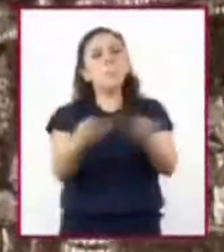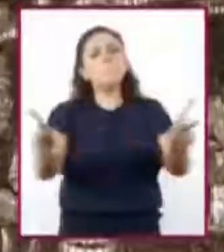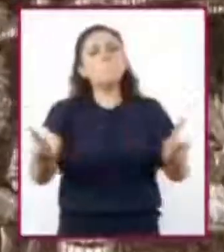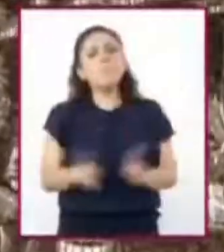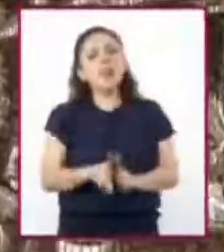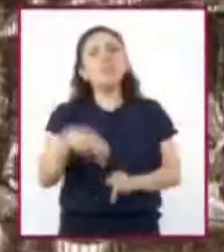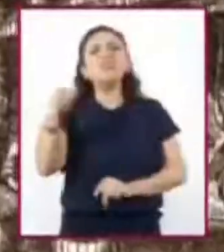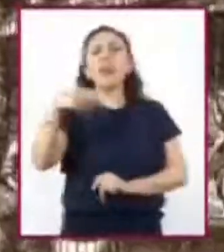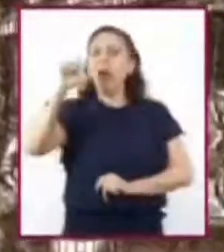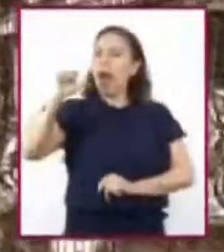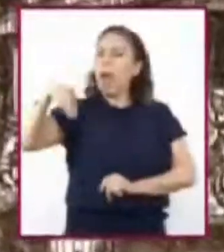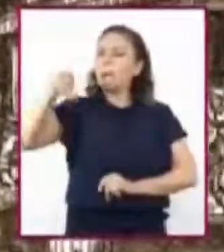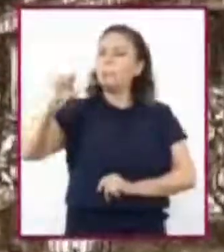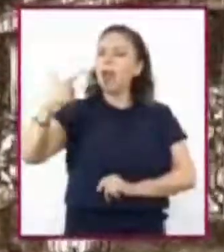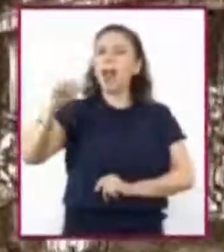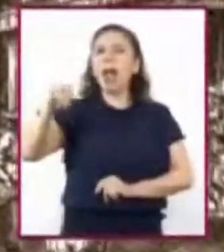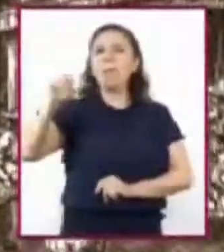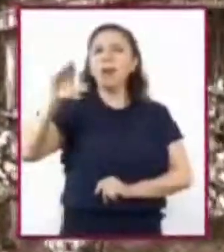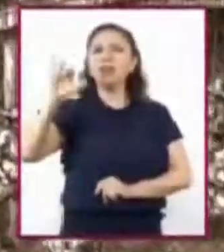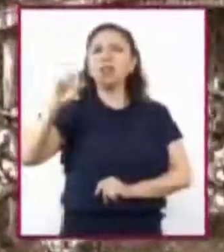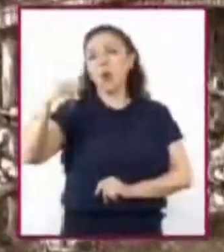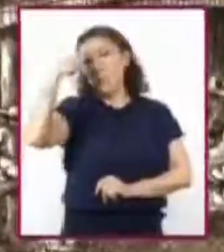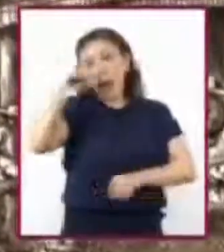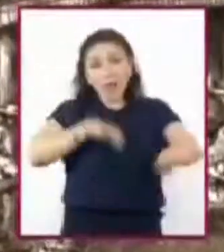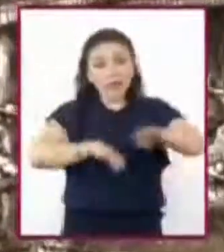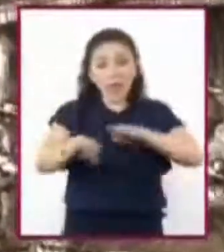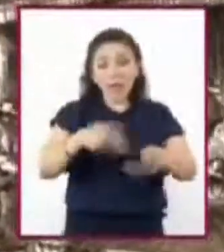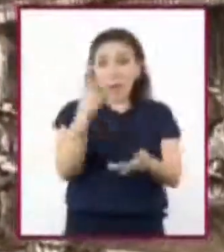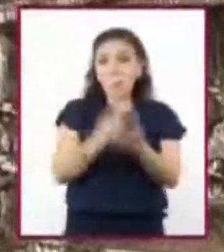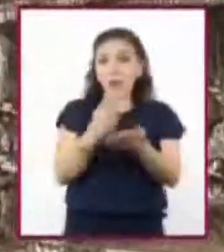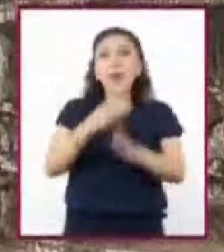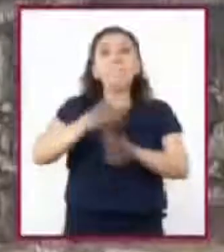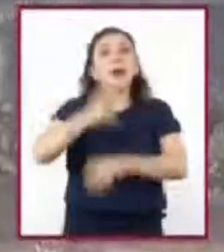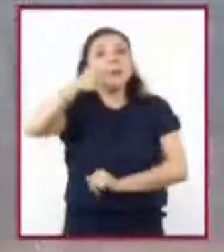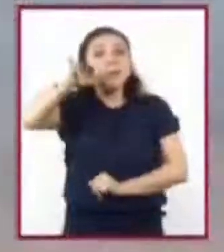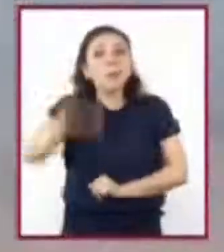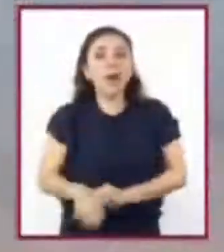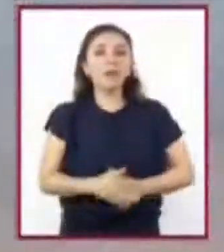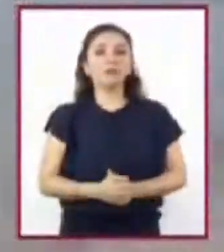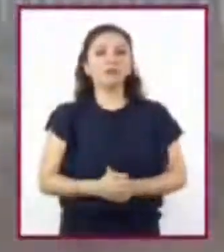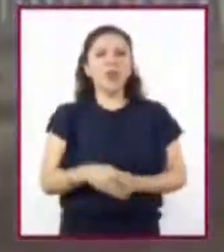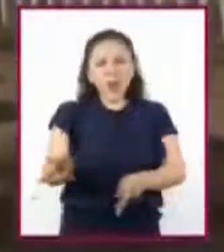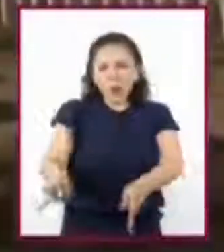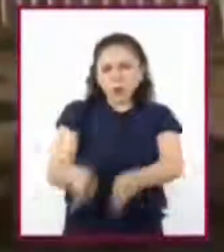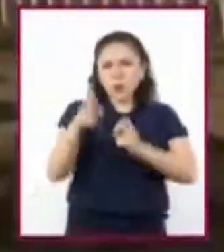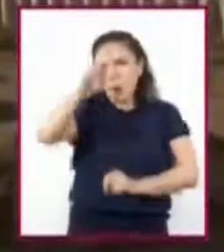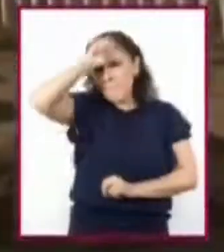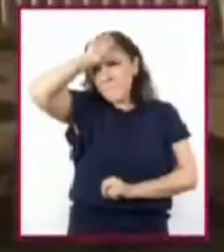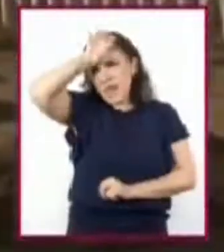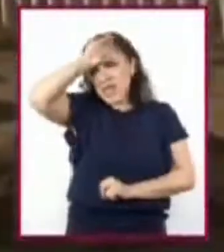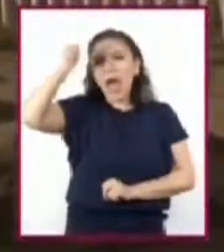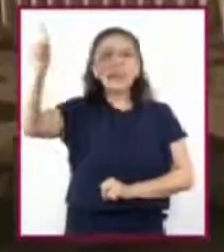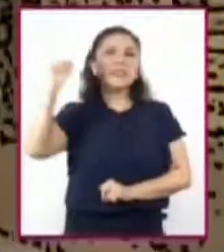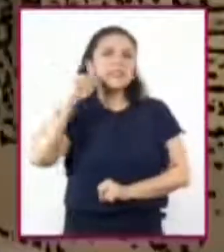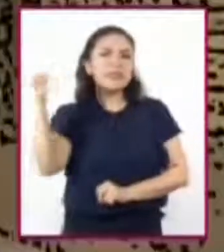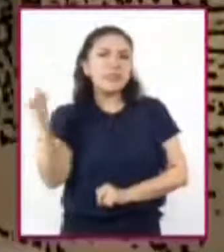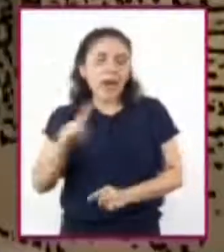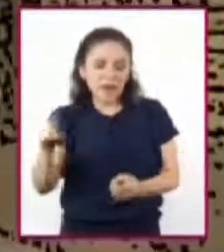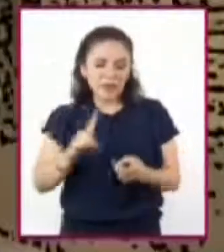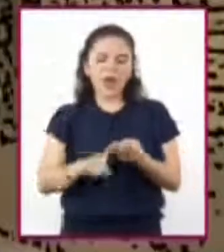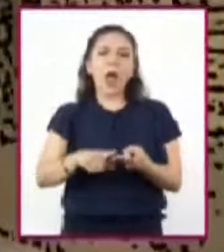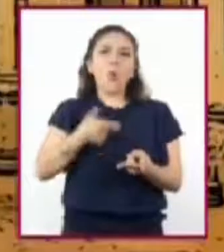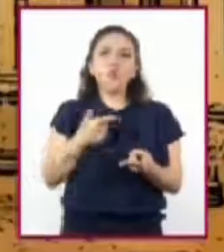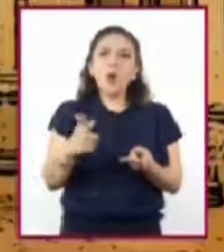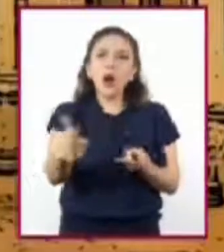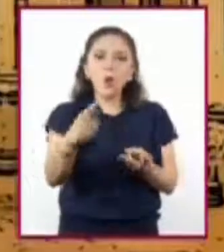de amalgamación, que redujo el costo de producción de la plata. Se explotaron minas como las de Zacatecas,